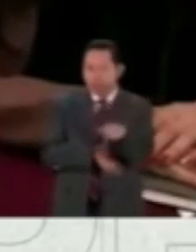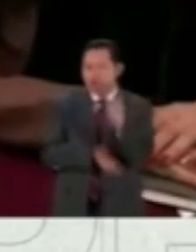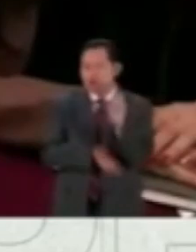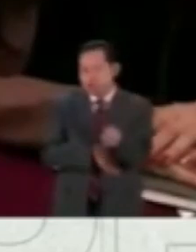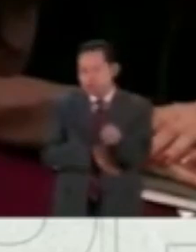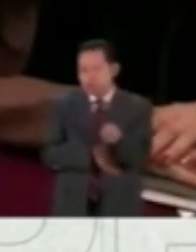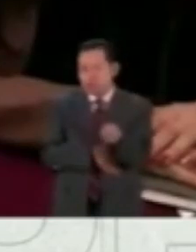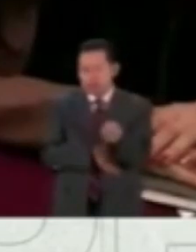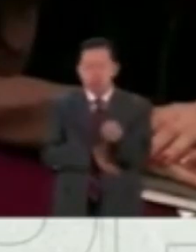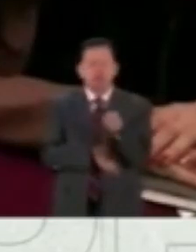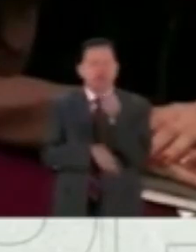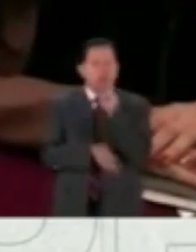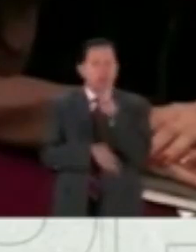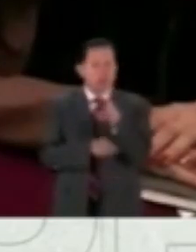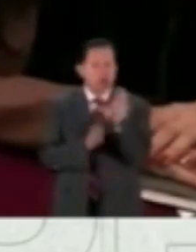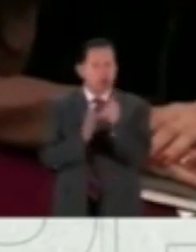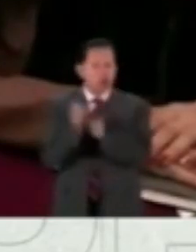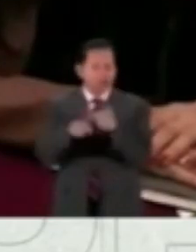efectos